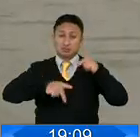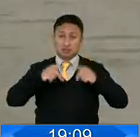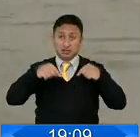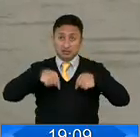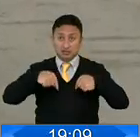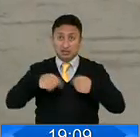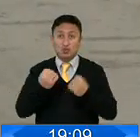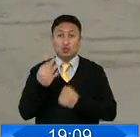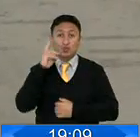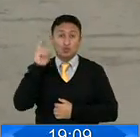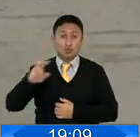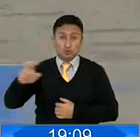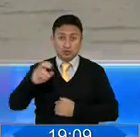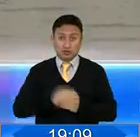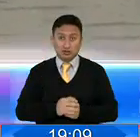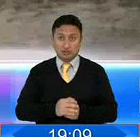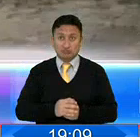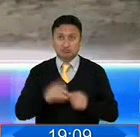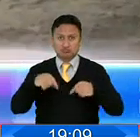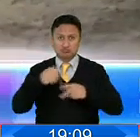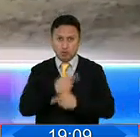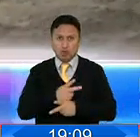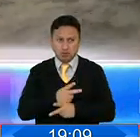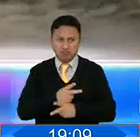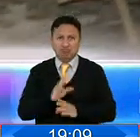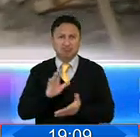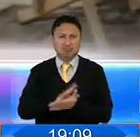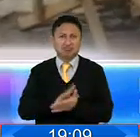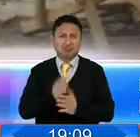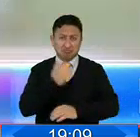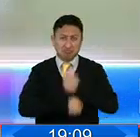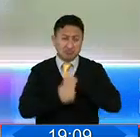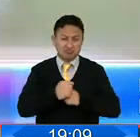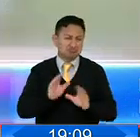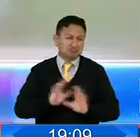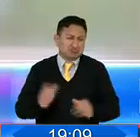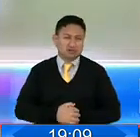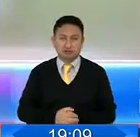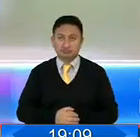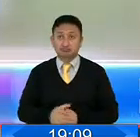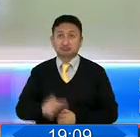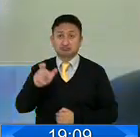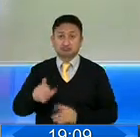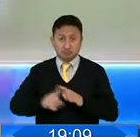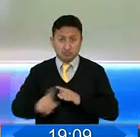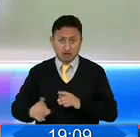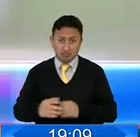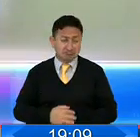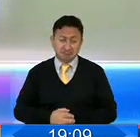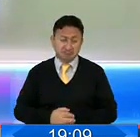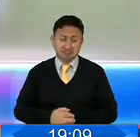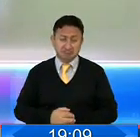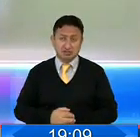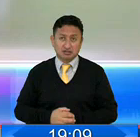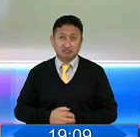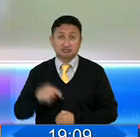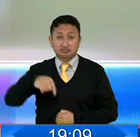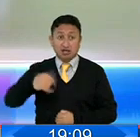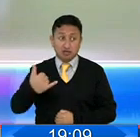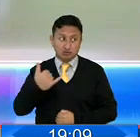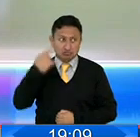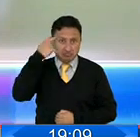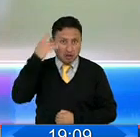del flujo de turistas, la presencia fue mínima en comparación con años anteriores. La gente no salió en la cantidad que al